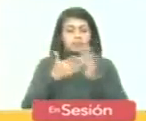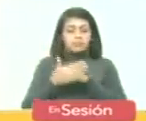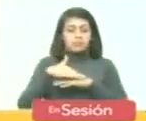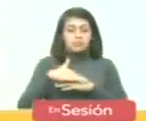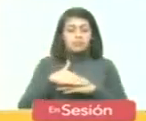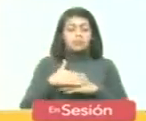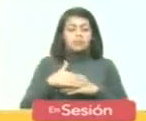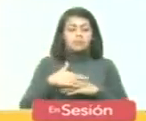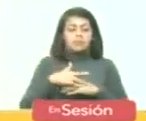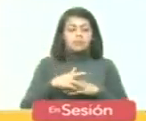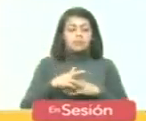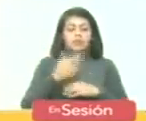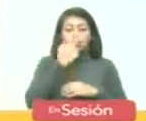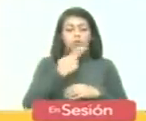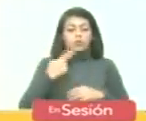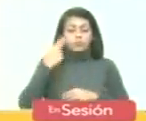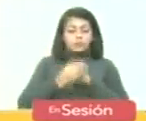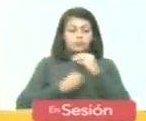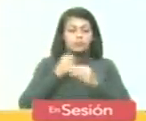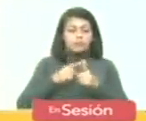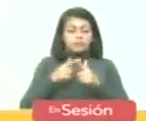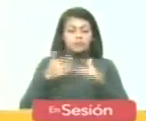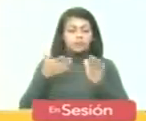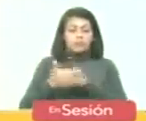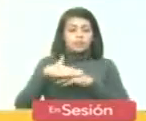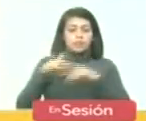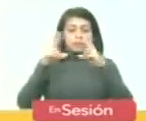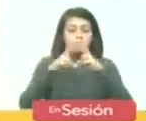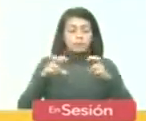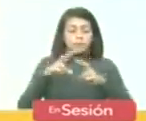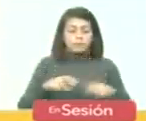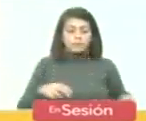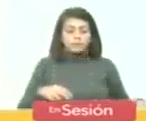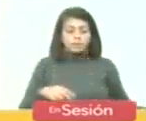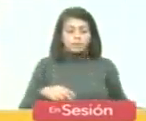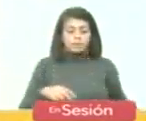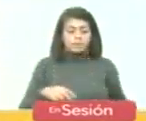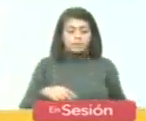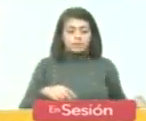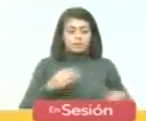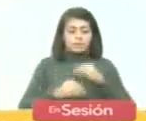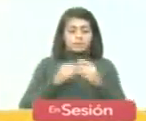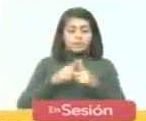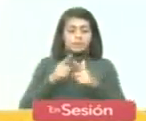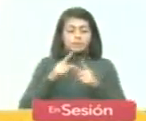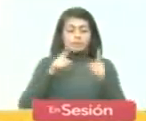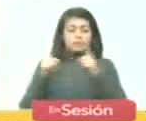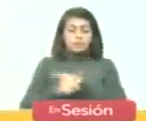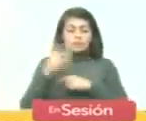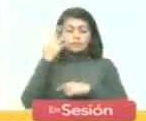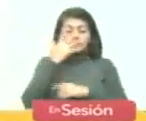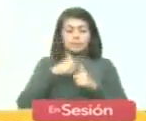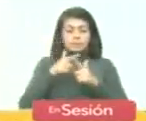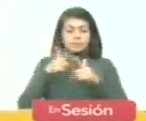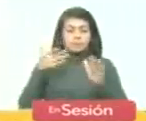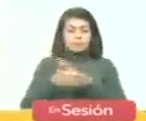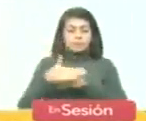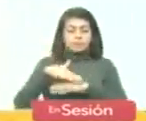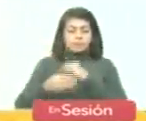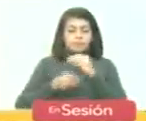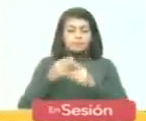a ningún RIF, a ningún compromiso que lo lleve a la investigación en cuestionamiento que se está desarrollando o que